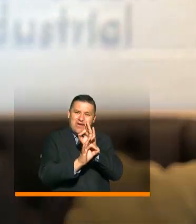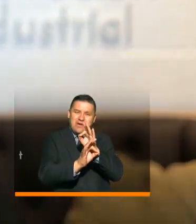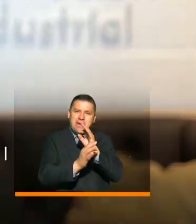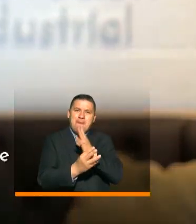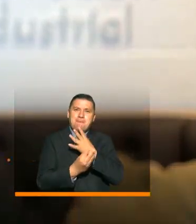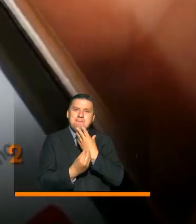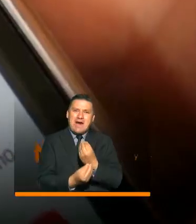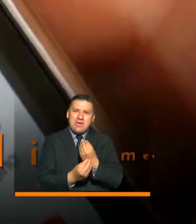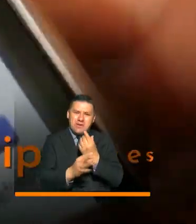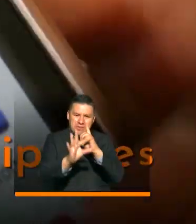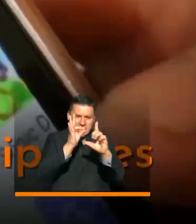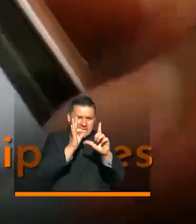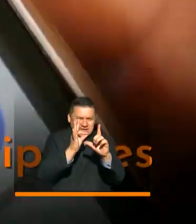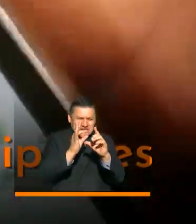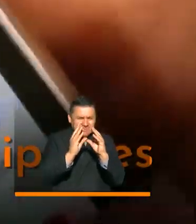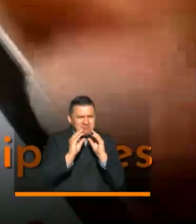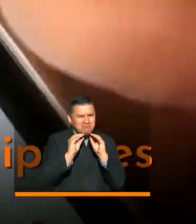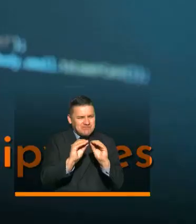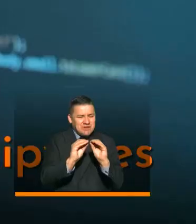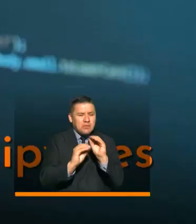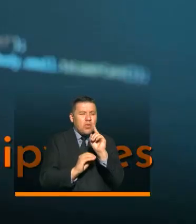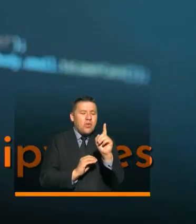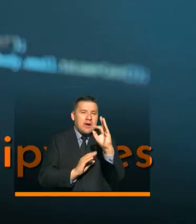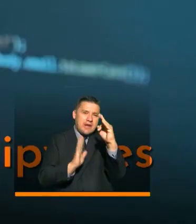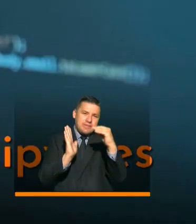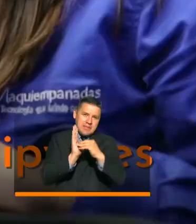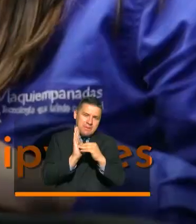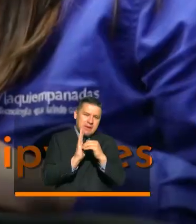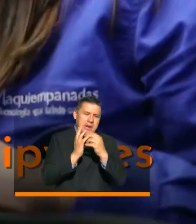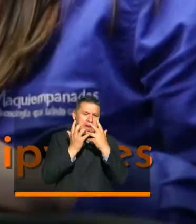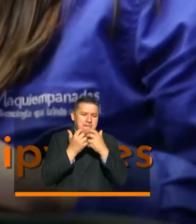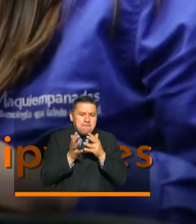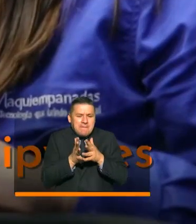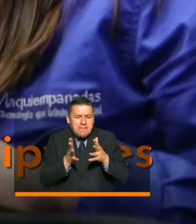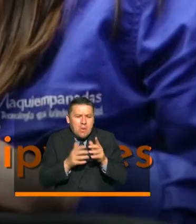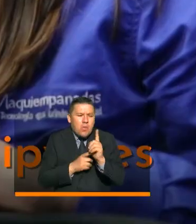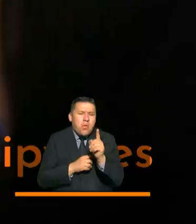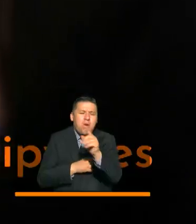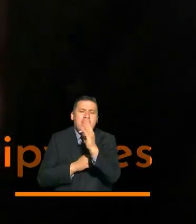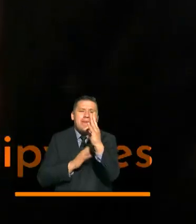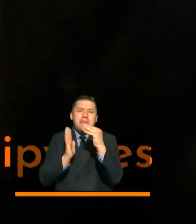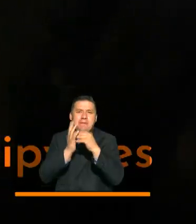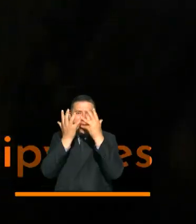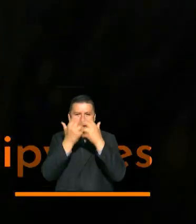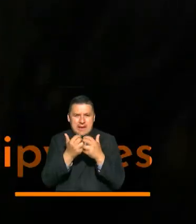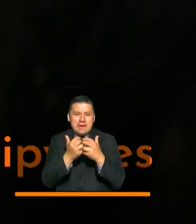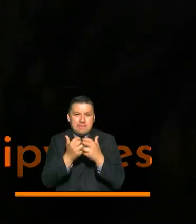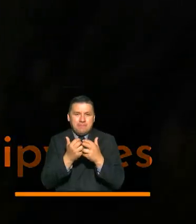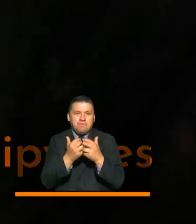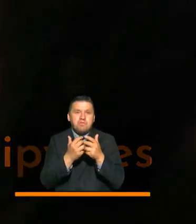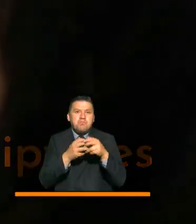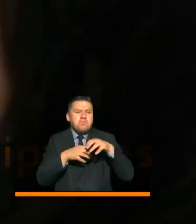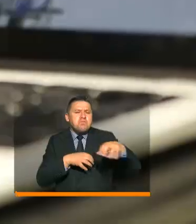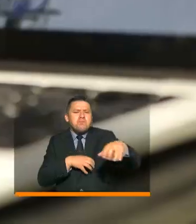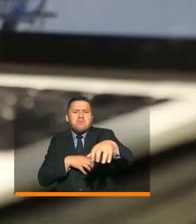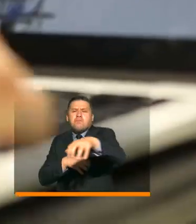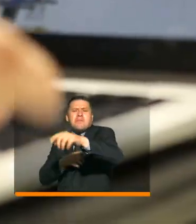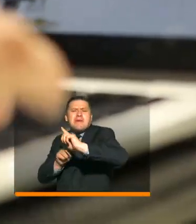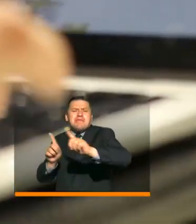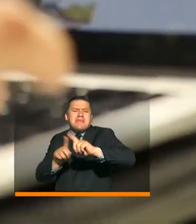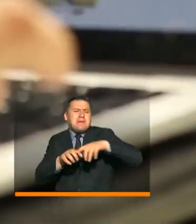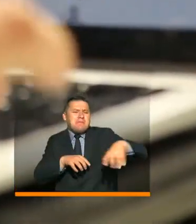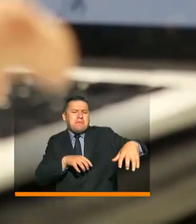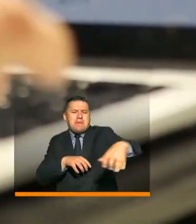de madurez digital de aproximadamente 3.000 micros, pequeñas y medianas empresas de múltiples sectores productivos